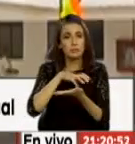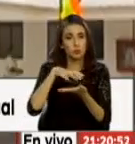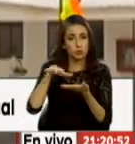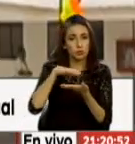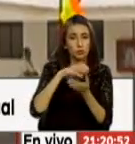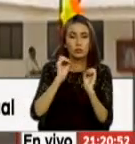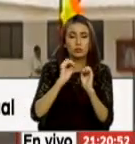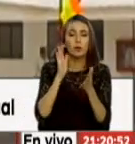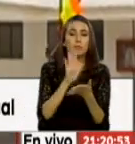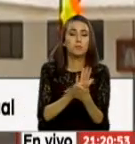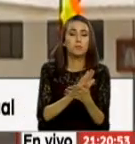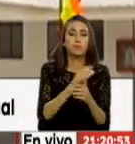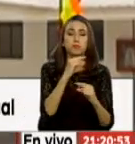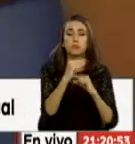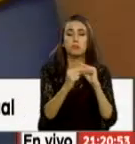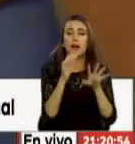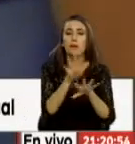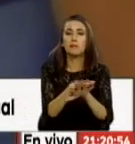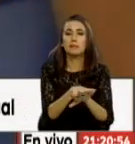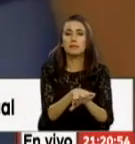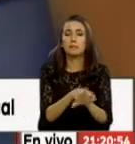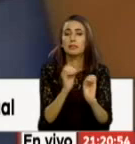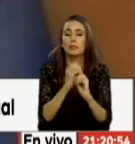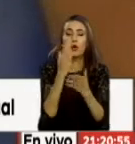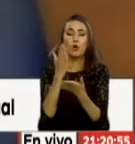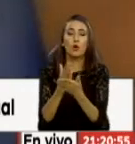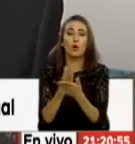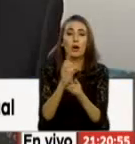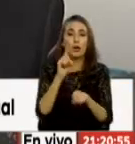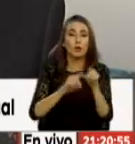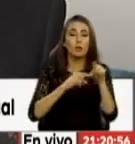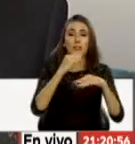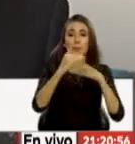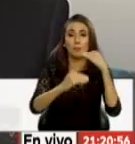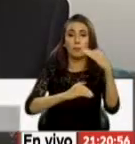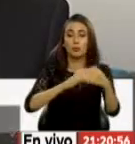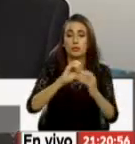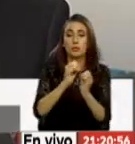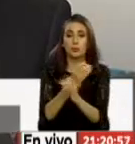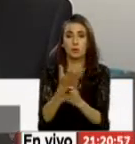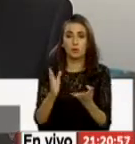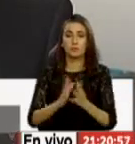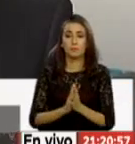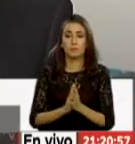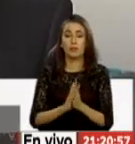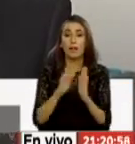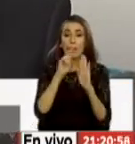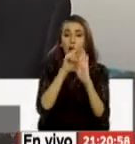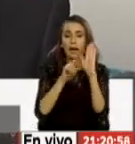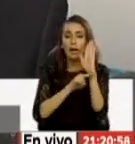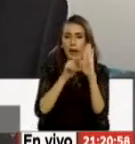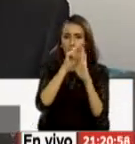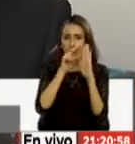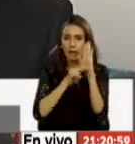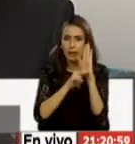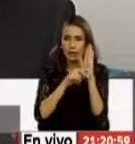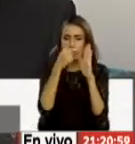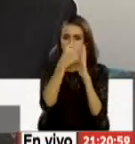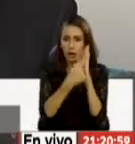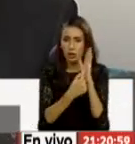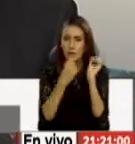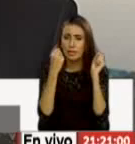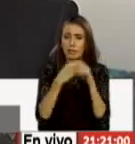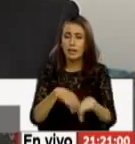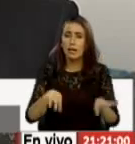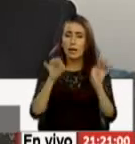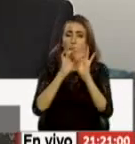las negligencias en el sistema judicial en el tratamiento de estos temas. El único protocolo que debe seguirse en el momento en que se descubre la comisión de un delito